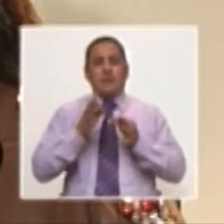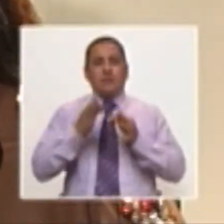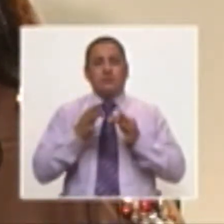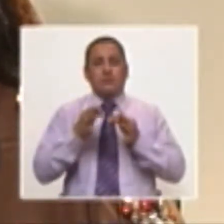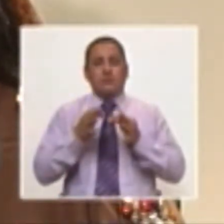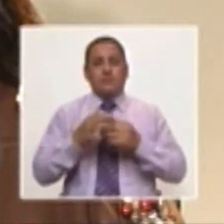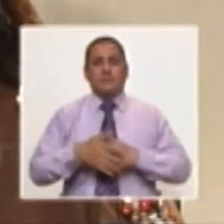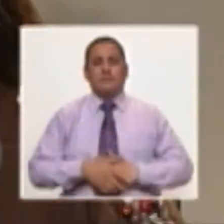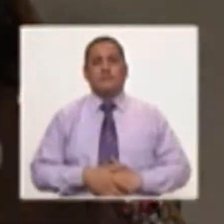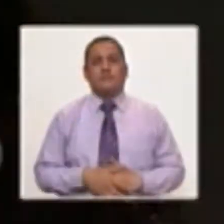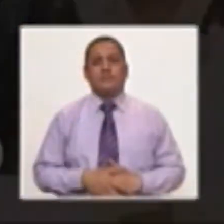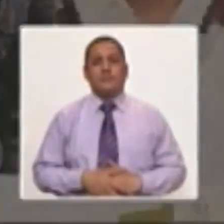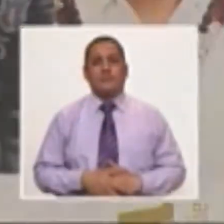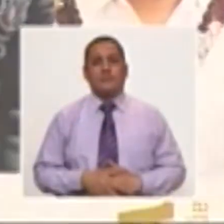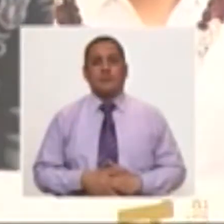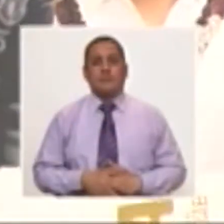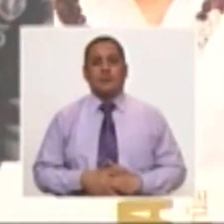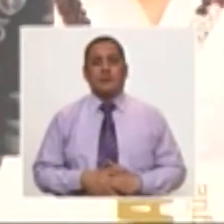traducción intérpretes, ¿no?